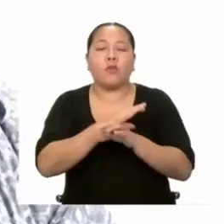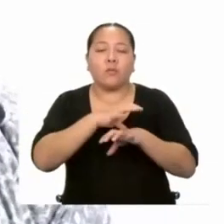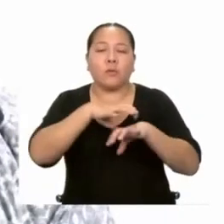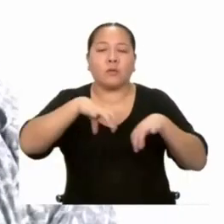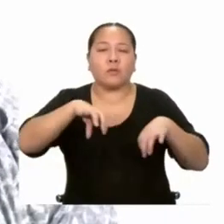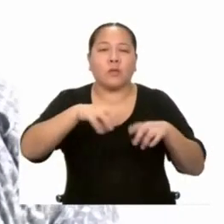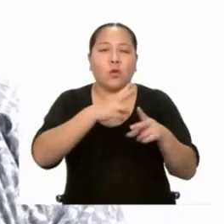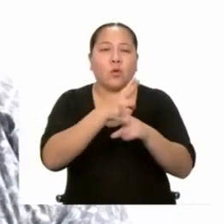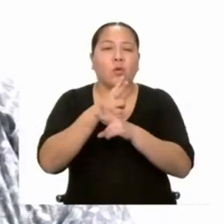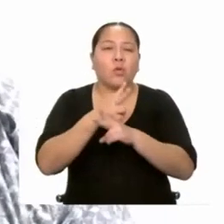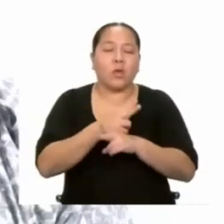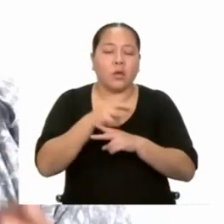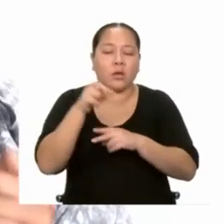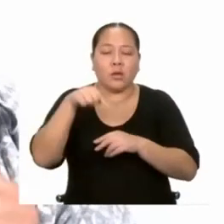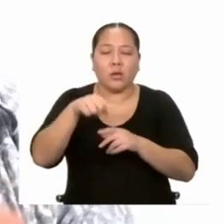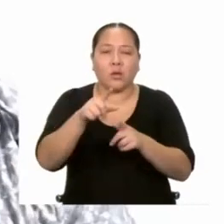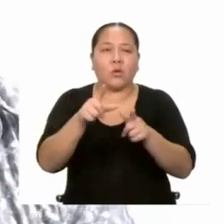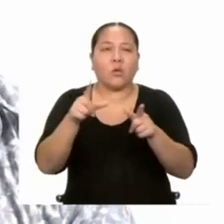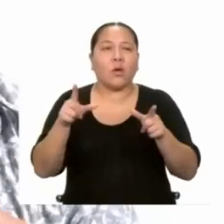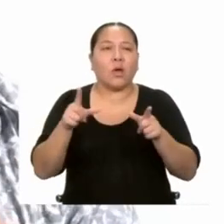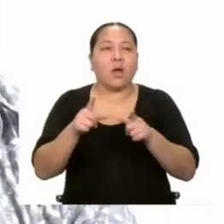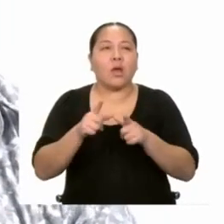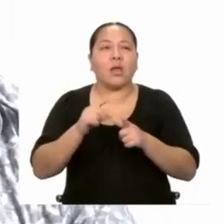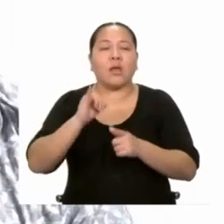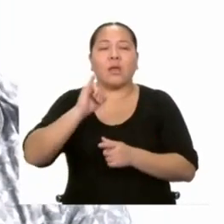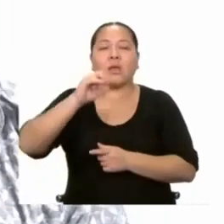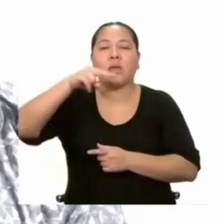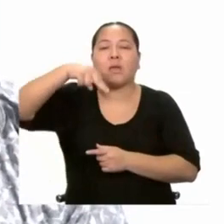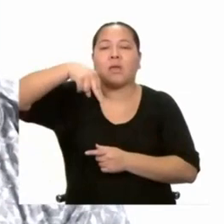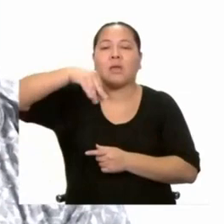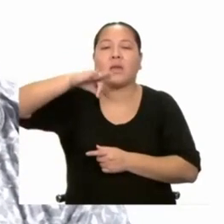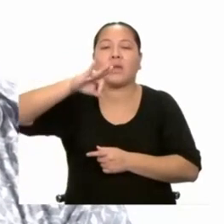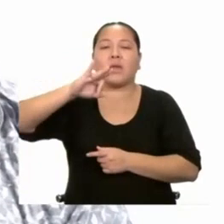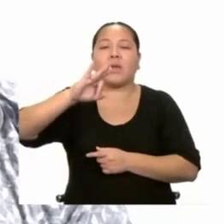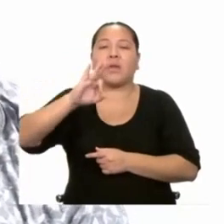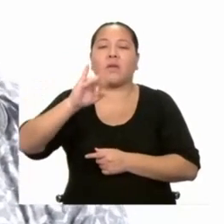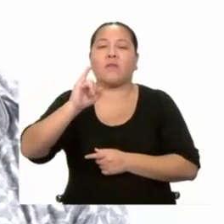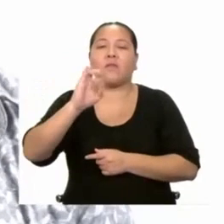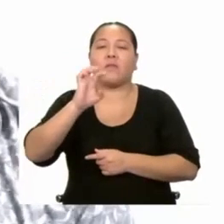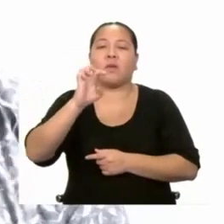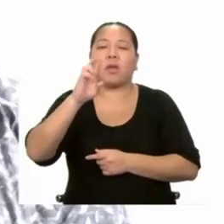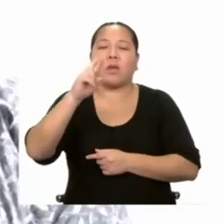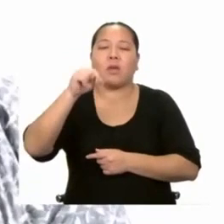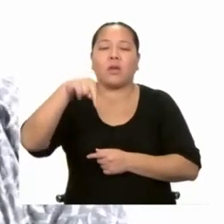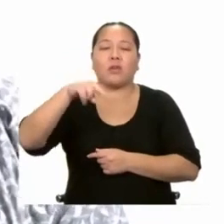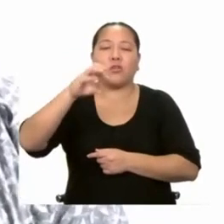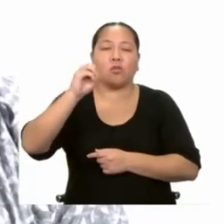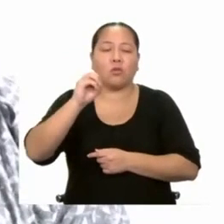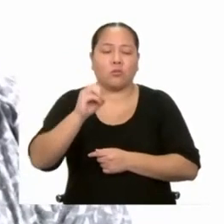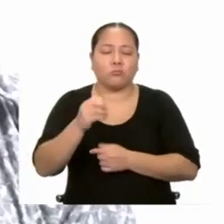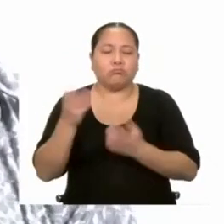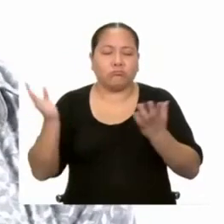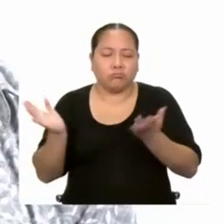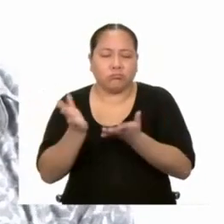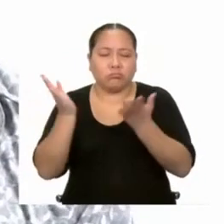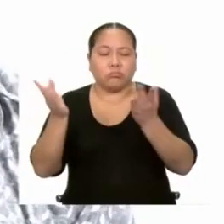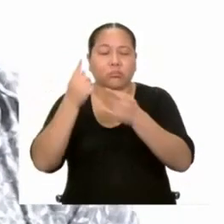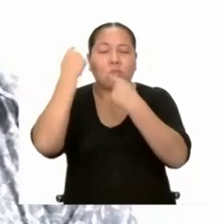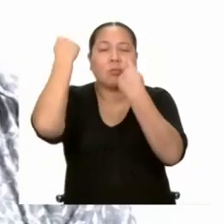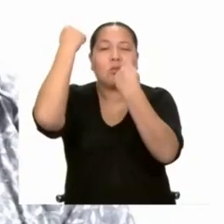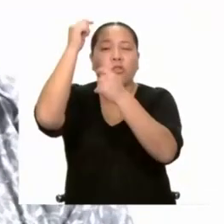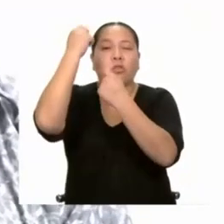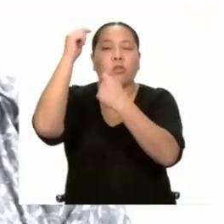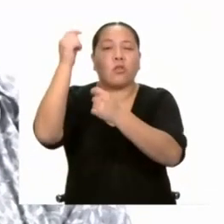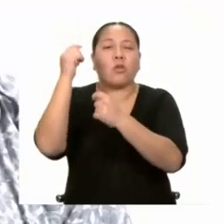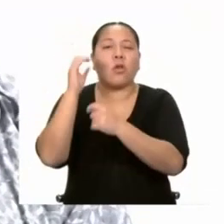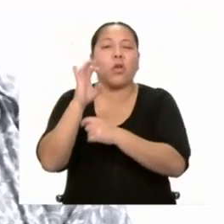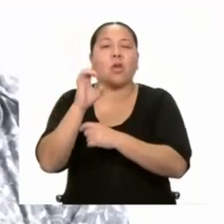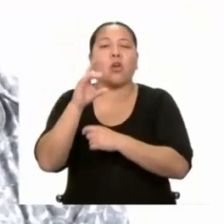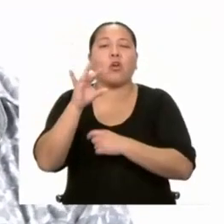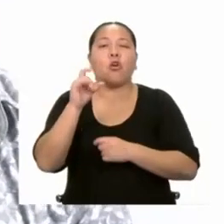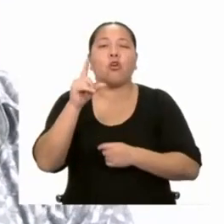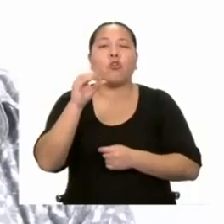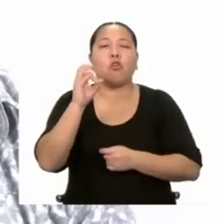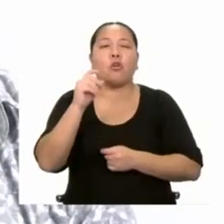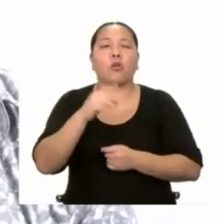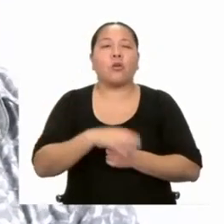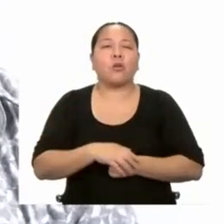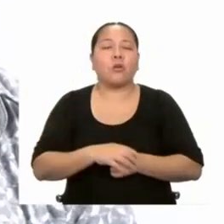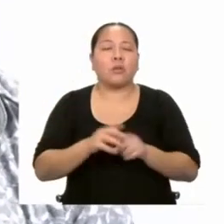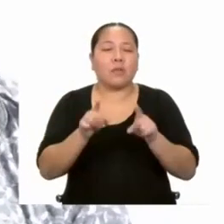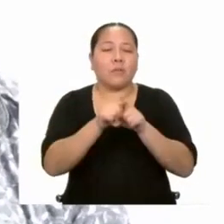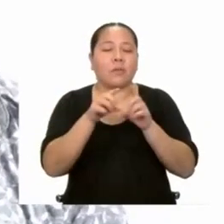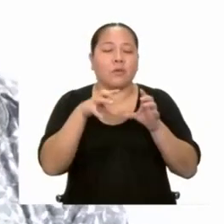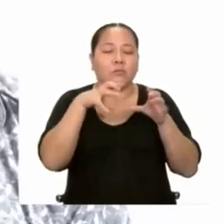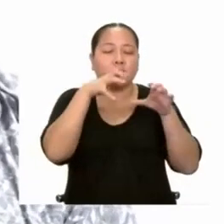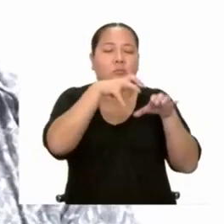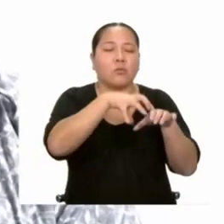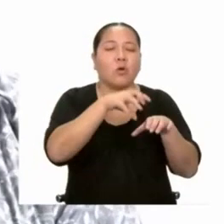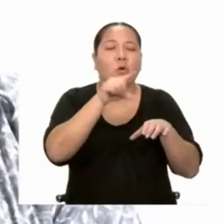la localidad de Infierno se ha promovido el turismo ecológico con mucho éxito. Mientras que en Guacamayo, muy cercana